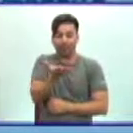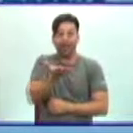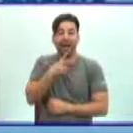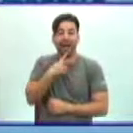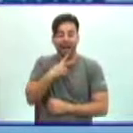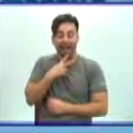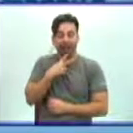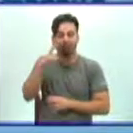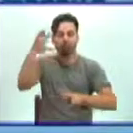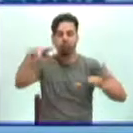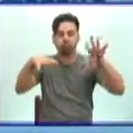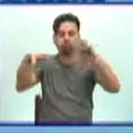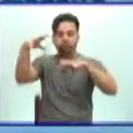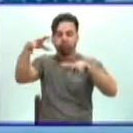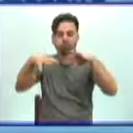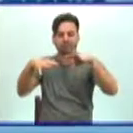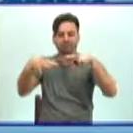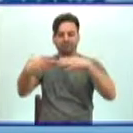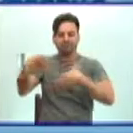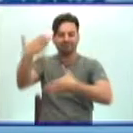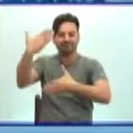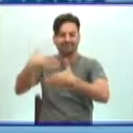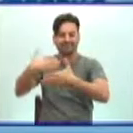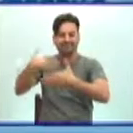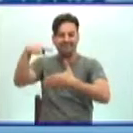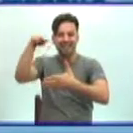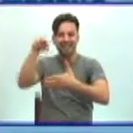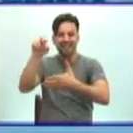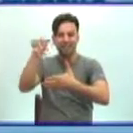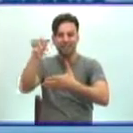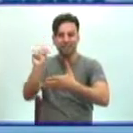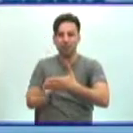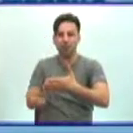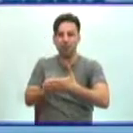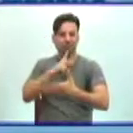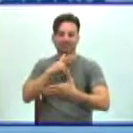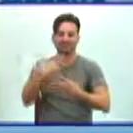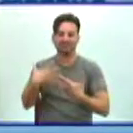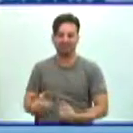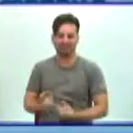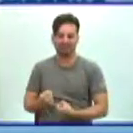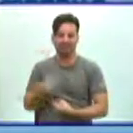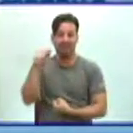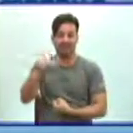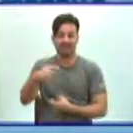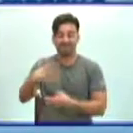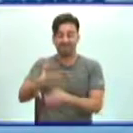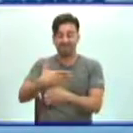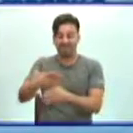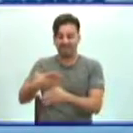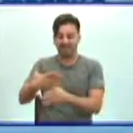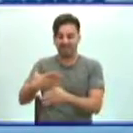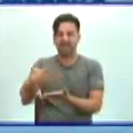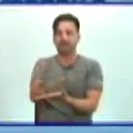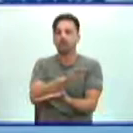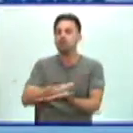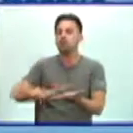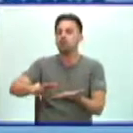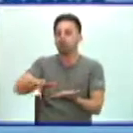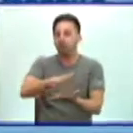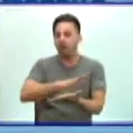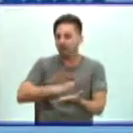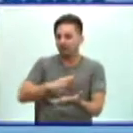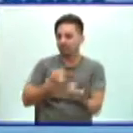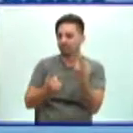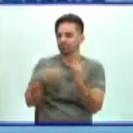ahí encontramos la diferencia y la influencia del relieve en el clima de un lugar determinado, porque no